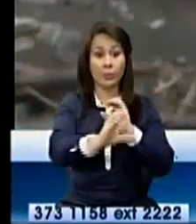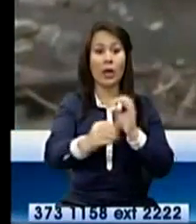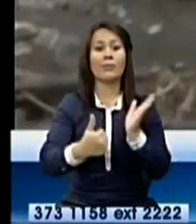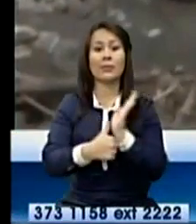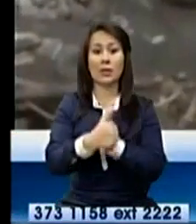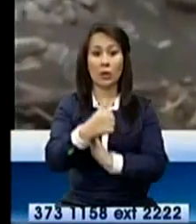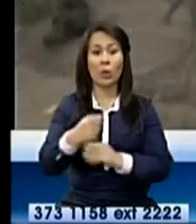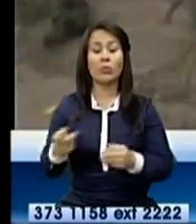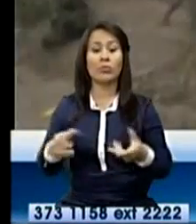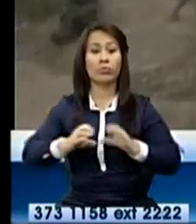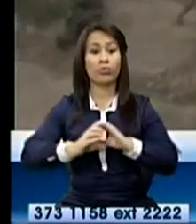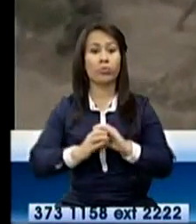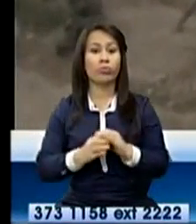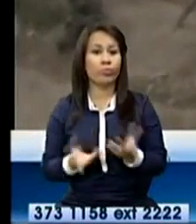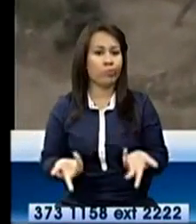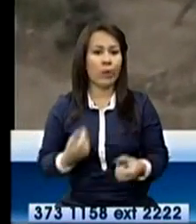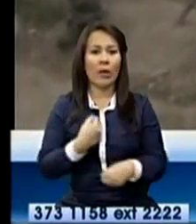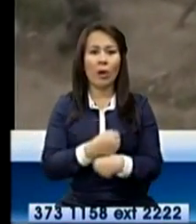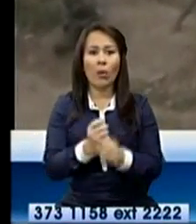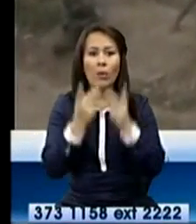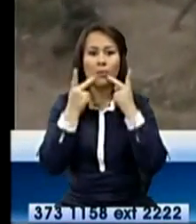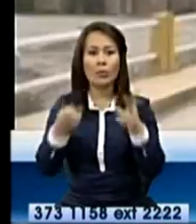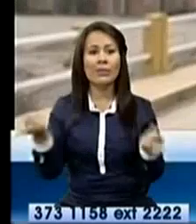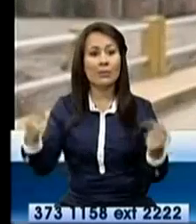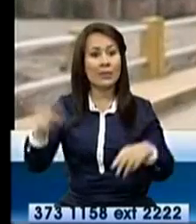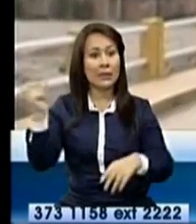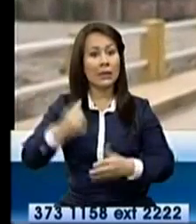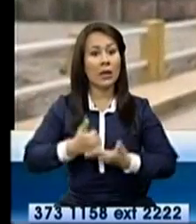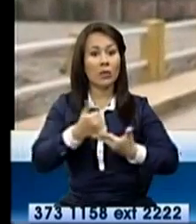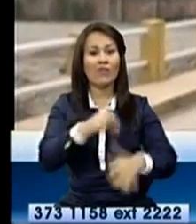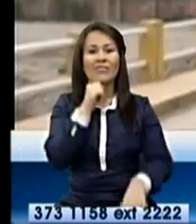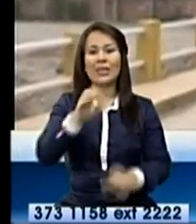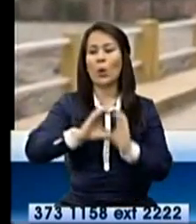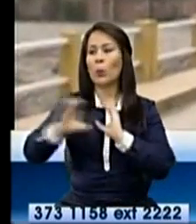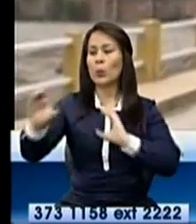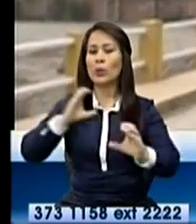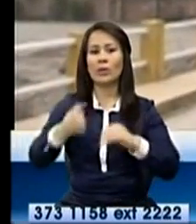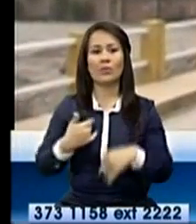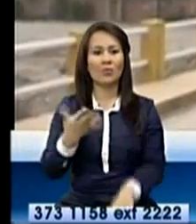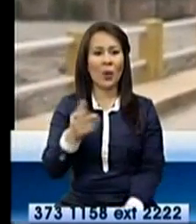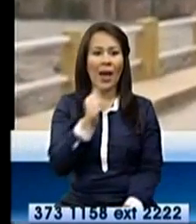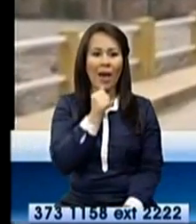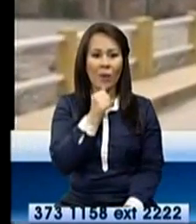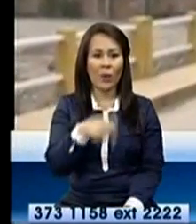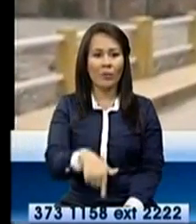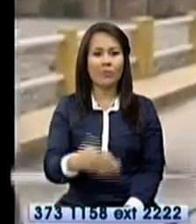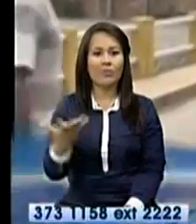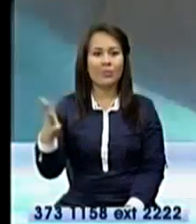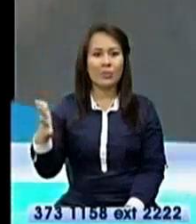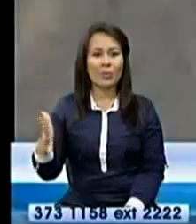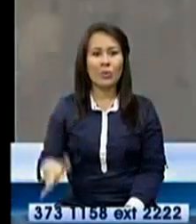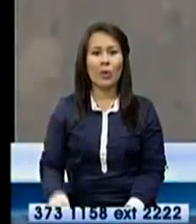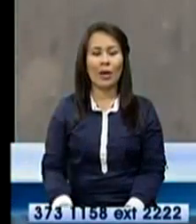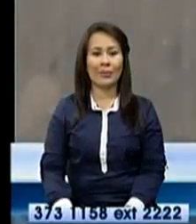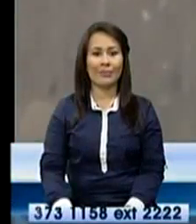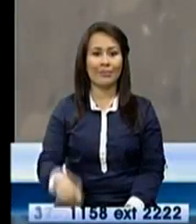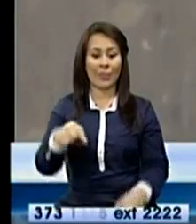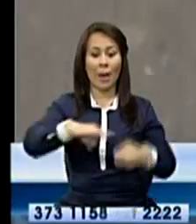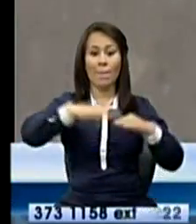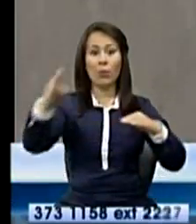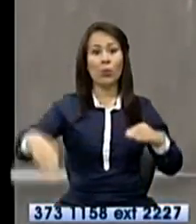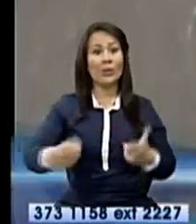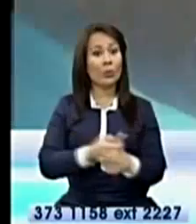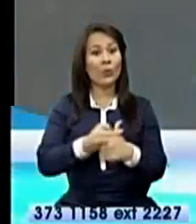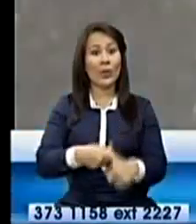Públicas ubicaría un puente provisional. Estamos totalmente incomunicados, no tenemos agua, no tenemos paso para el pueblo. Maquinaria del